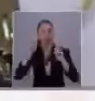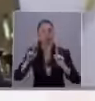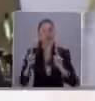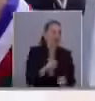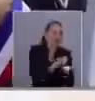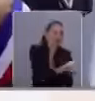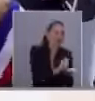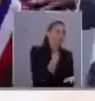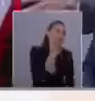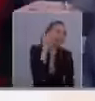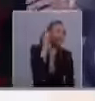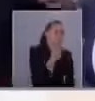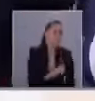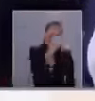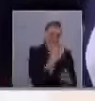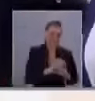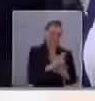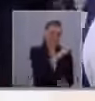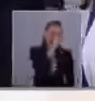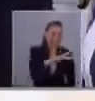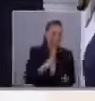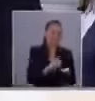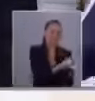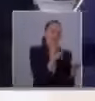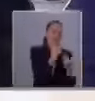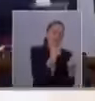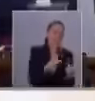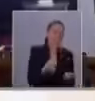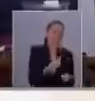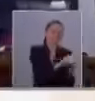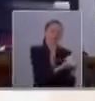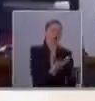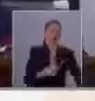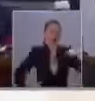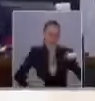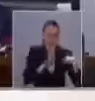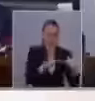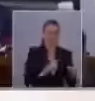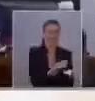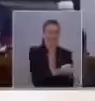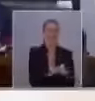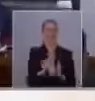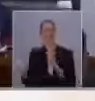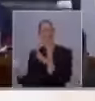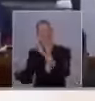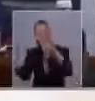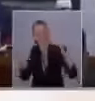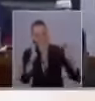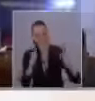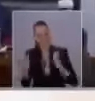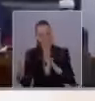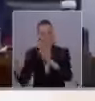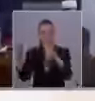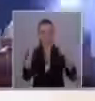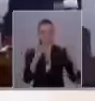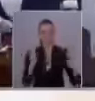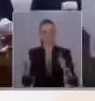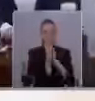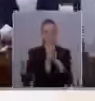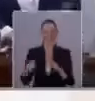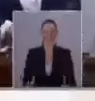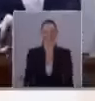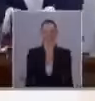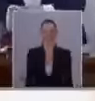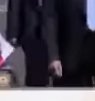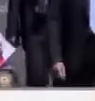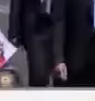más humana totalmente. Es un hombre bueno, fue un hombre bueno. Y eso hay que destacarlo. Sí, de hecho, en una de las últimas entrevistas